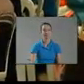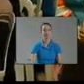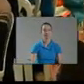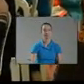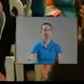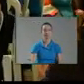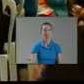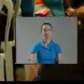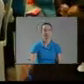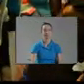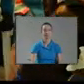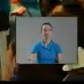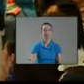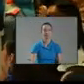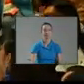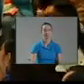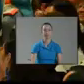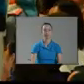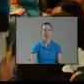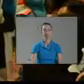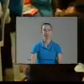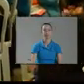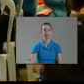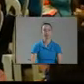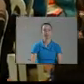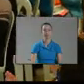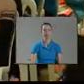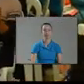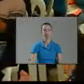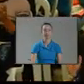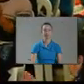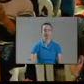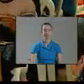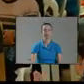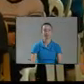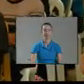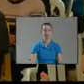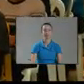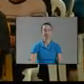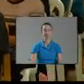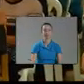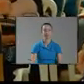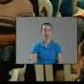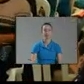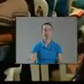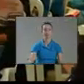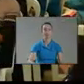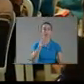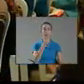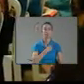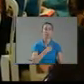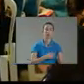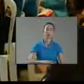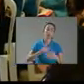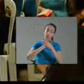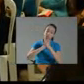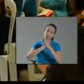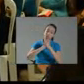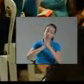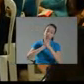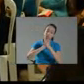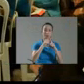Si Dios dijo algo, te va a ir bien. Todos los que estamos aquí, digámosle a los hermanos que están ahí, te va a ir bien. 1, 2, 3.